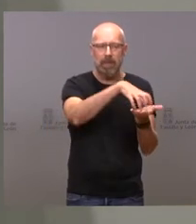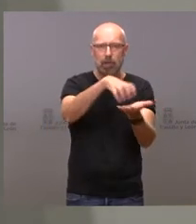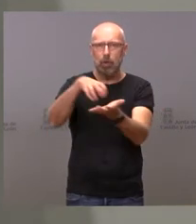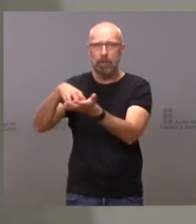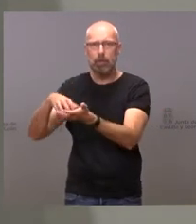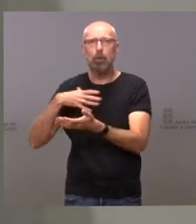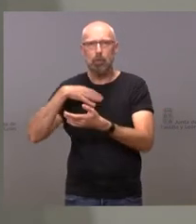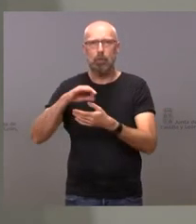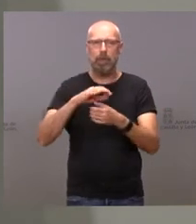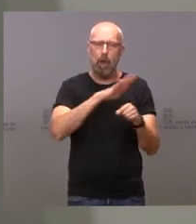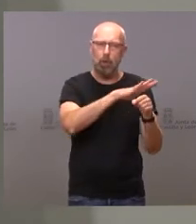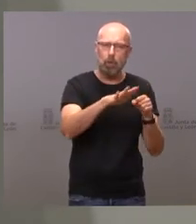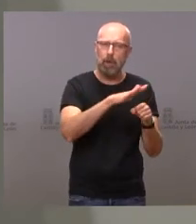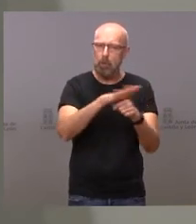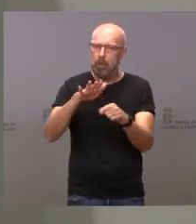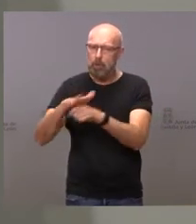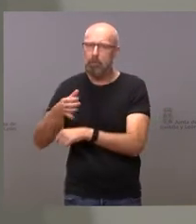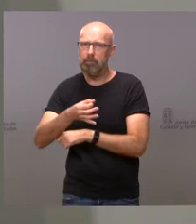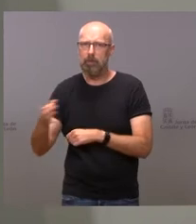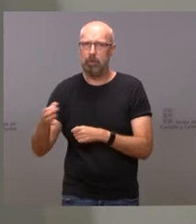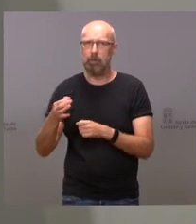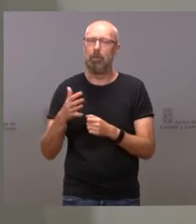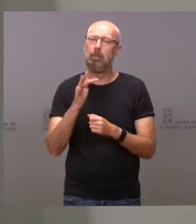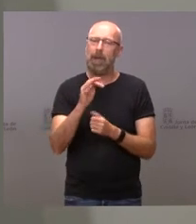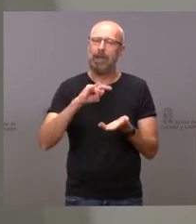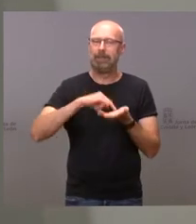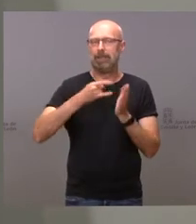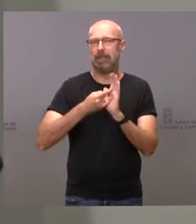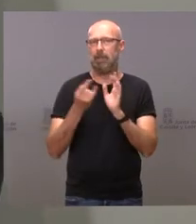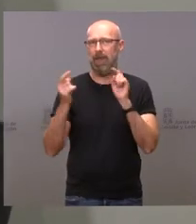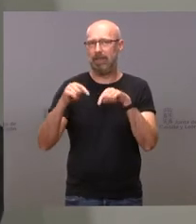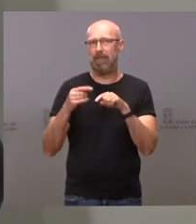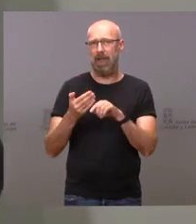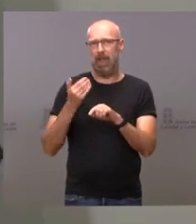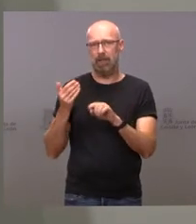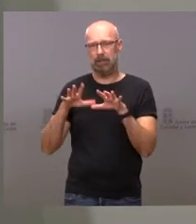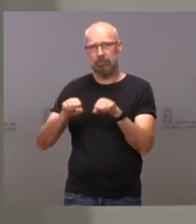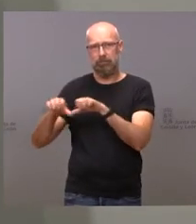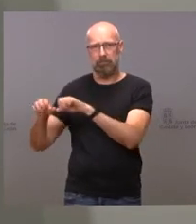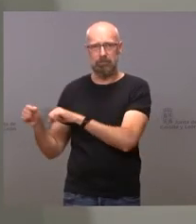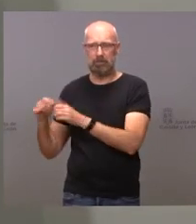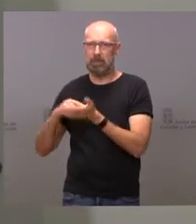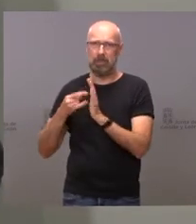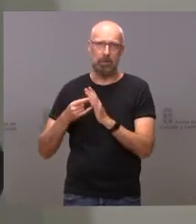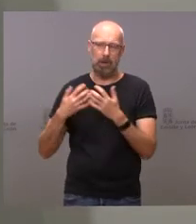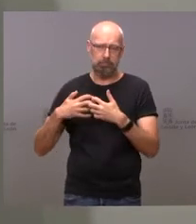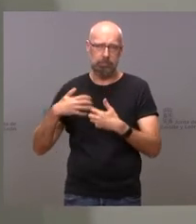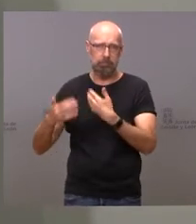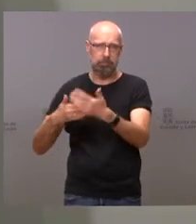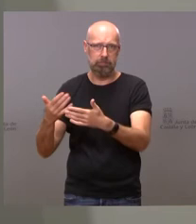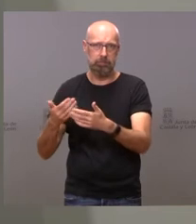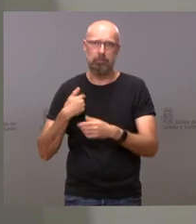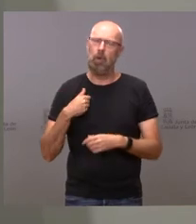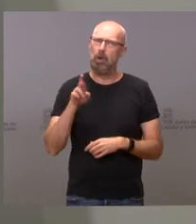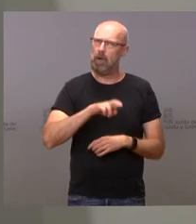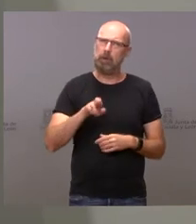y con el sistema de cita previa. Yo creo que esto lo hemos repetido hasta la extenuación, pero no me